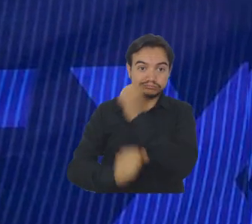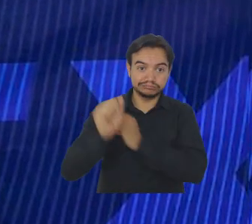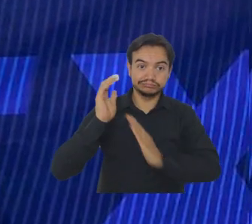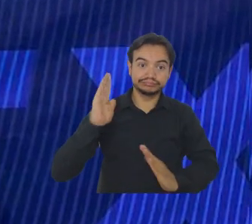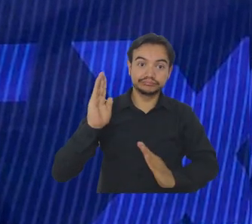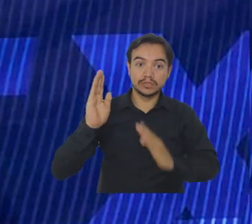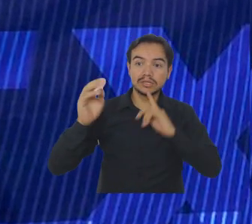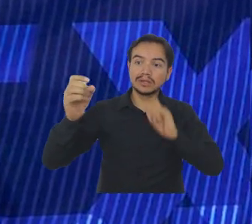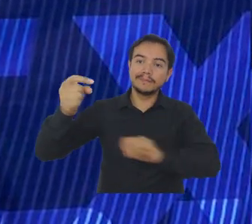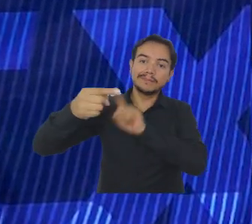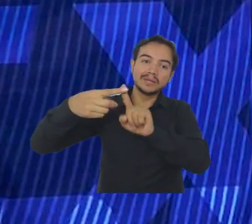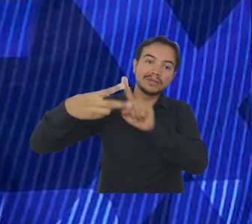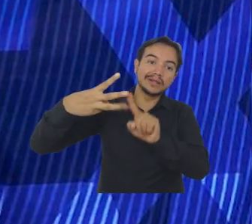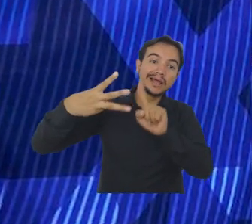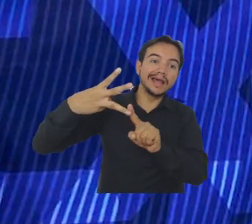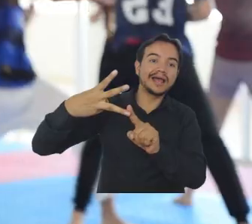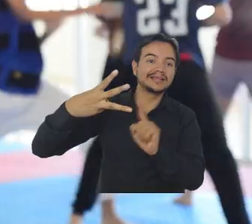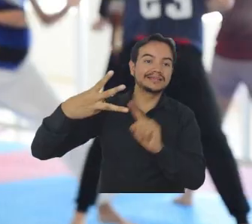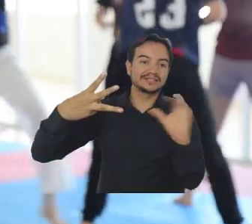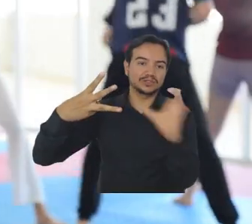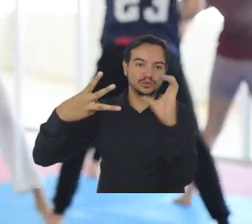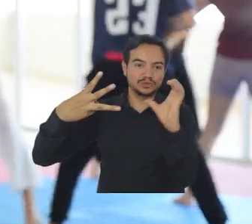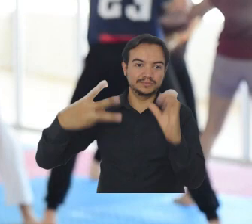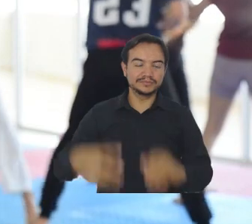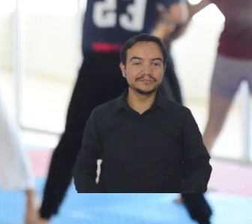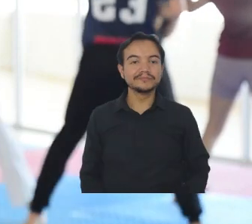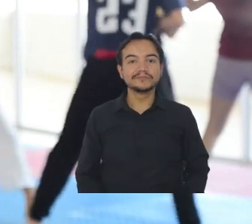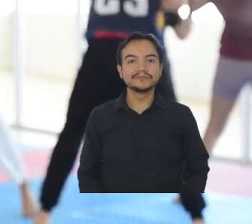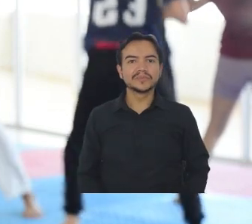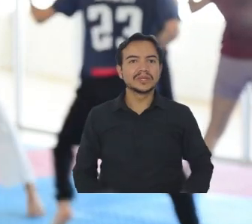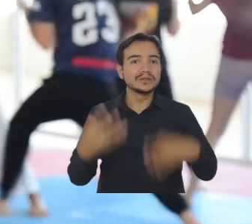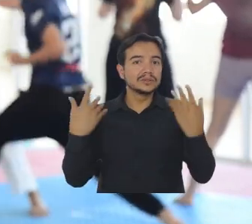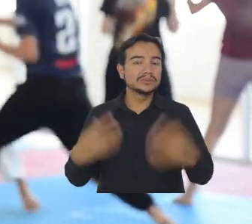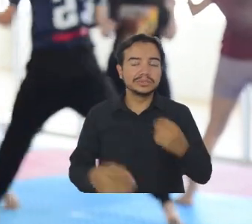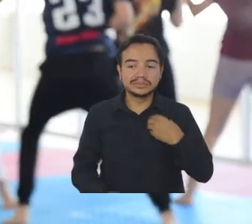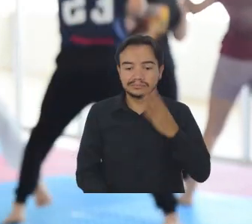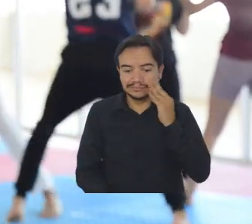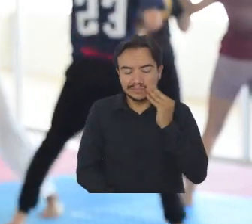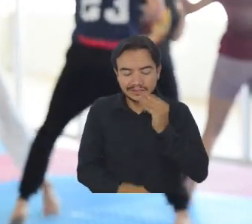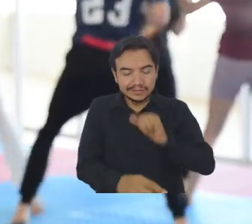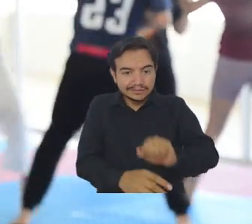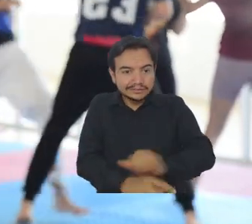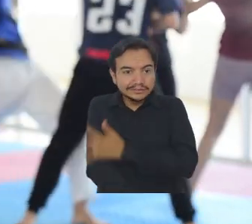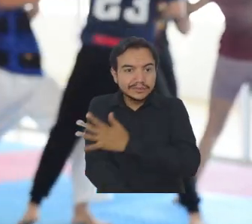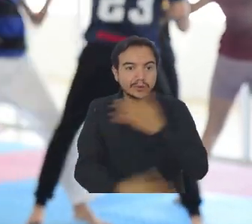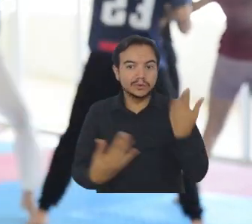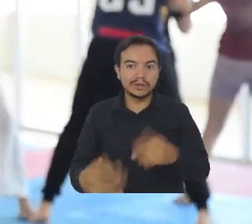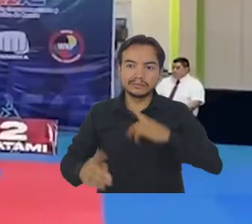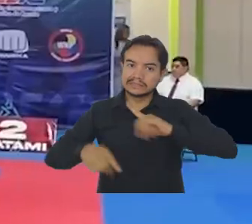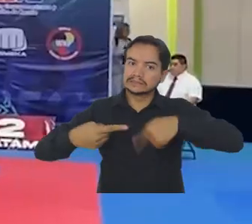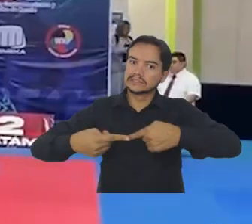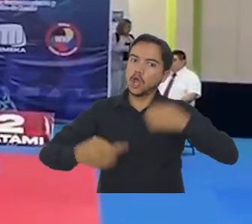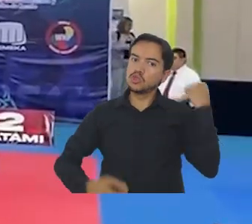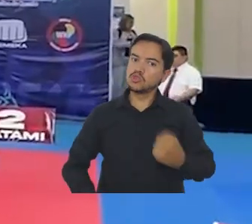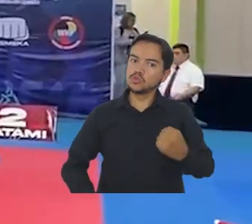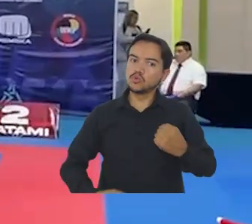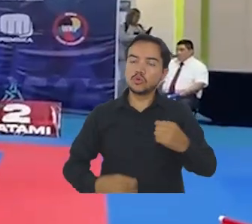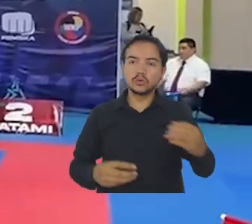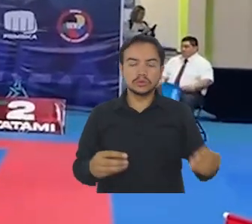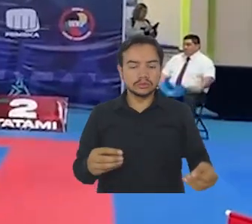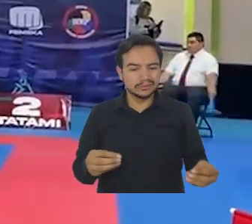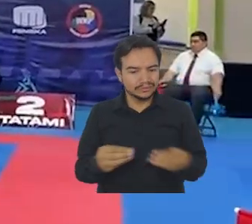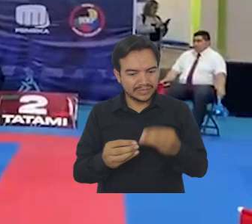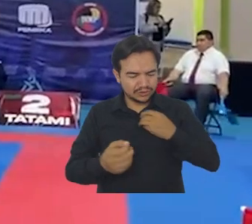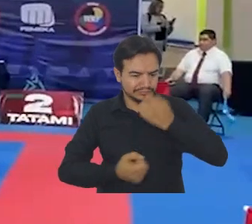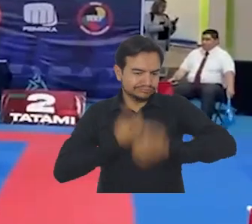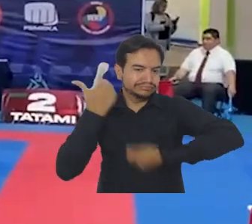juvenil, obtuvo el tercer puesto. Es una experiencia única, de otro nivel. Fue una competencia muy dura.